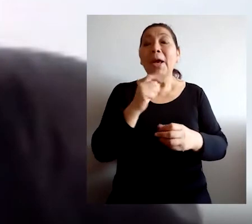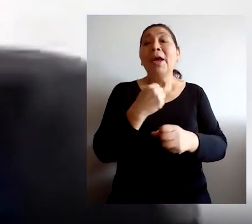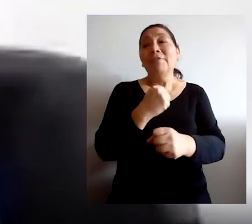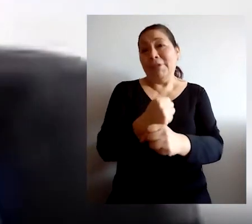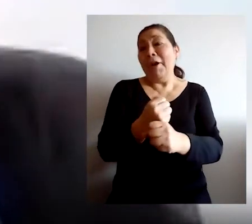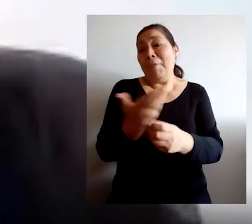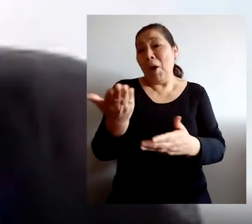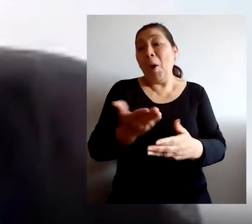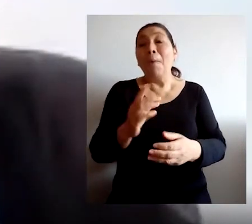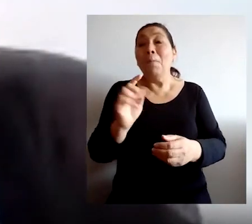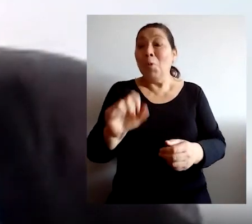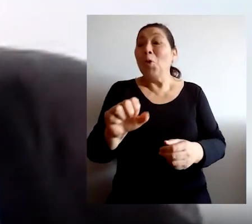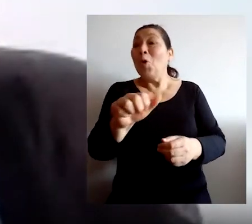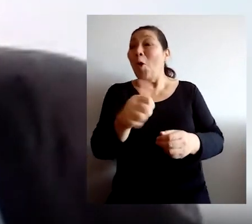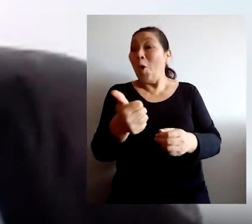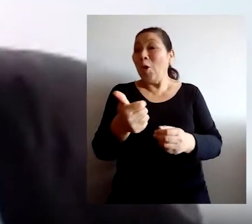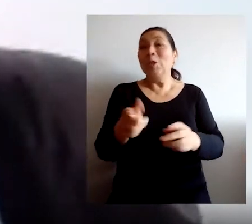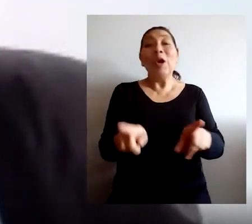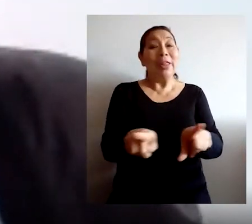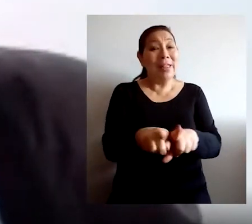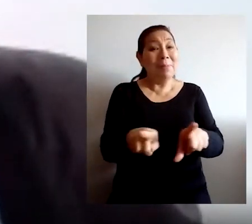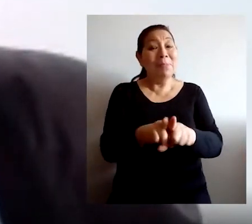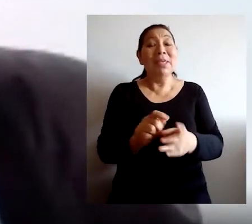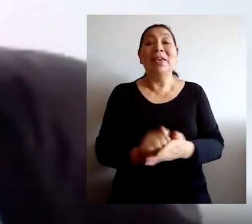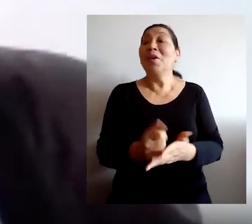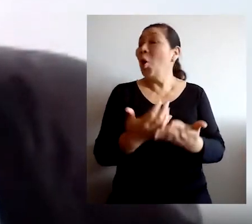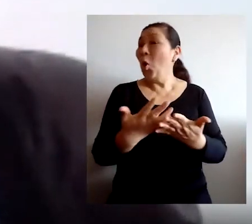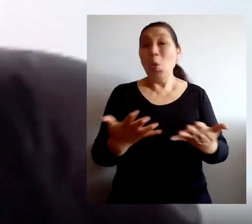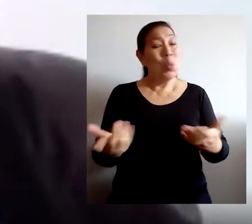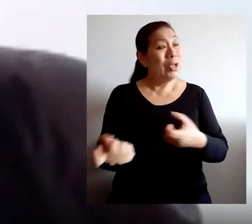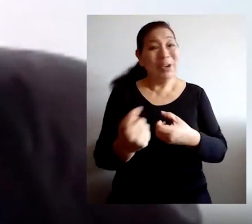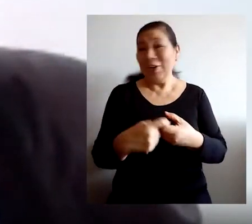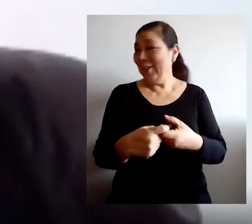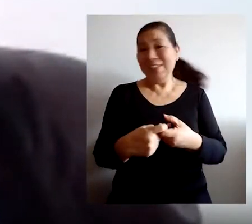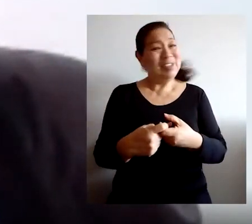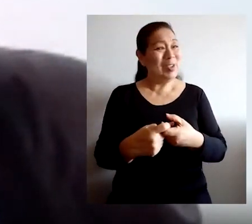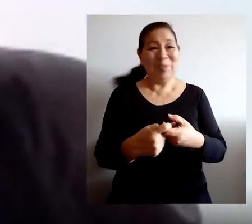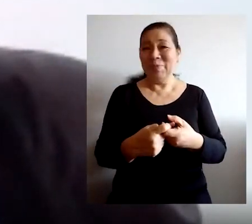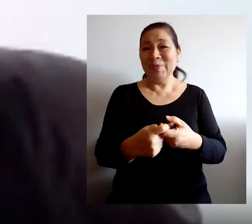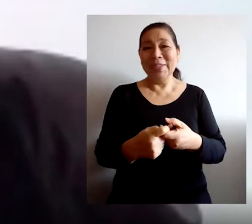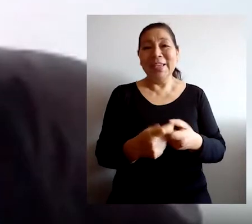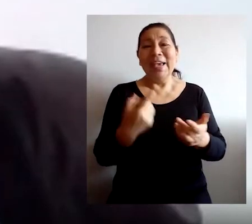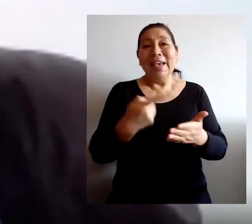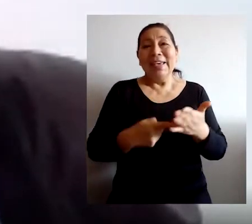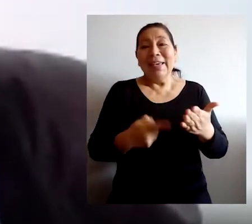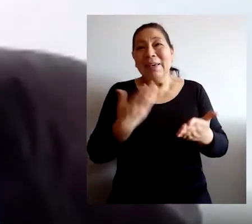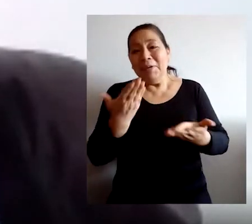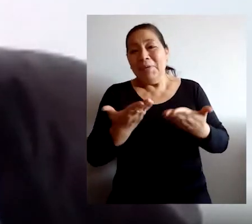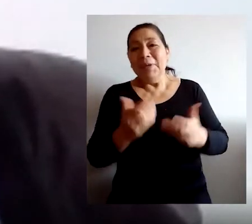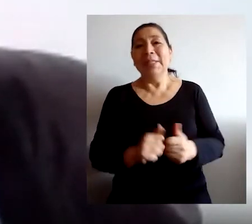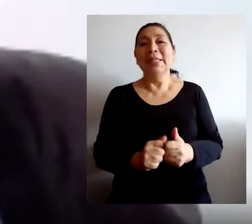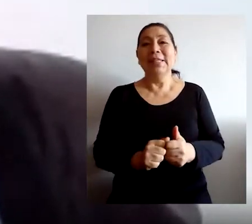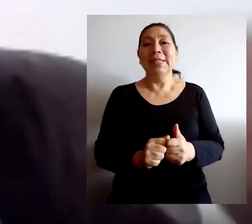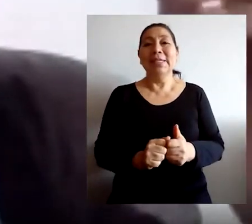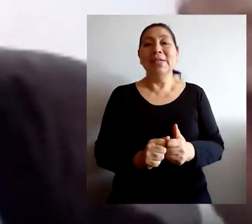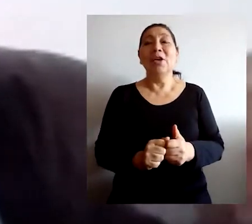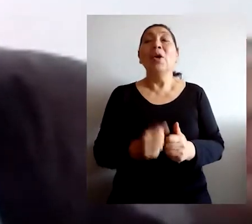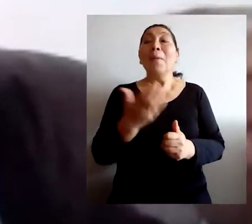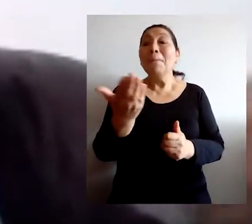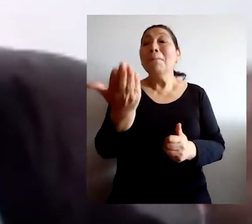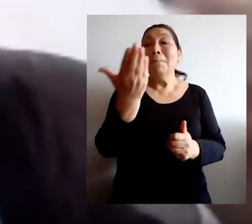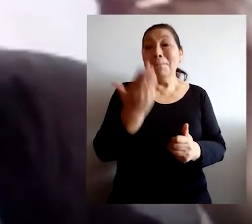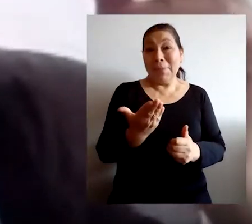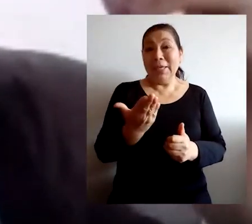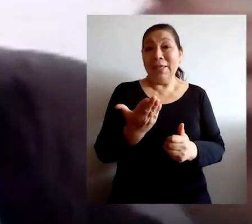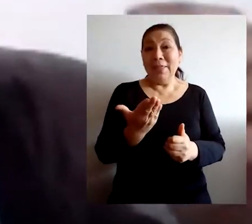obrar. Por otro lado, también no existe conexión lógica entre los hechos y el petitorio.